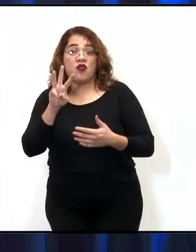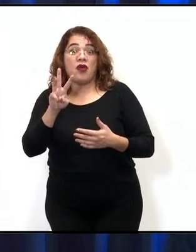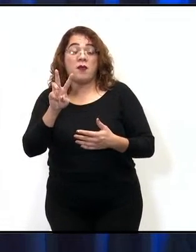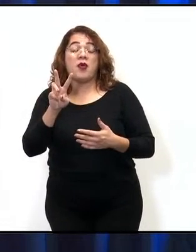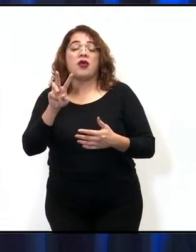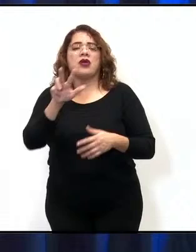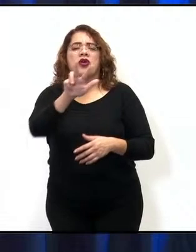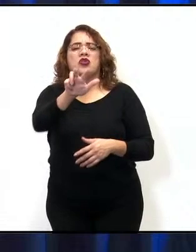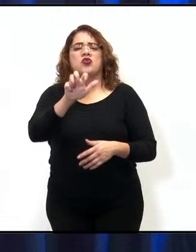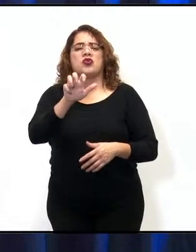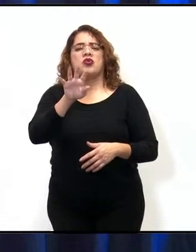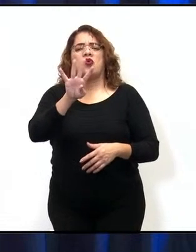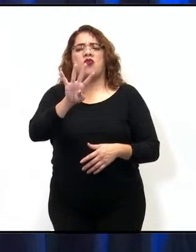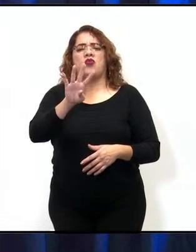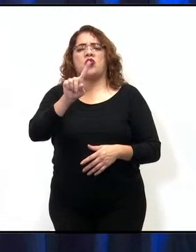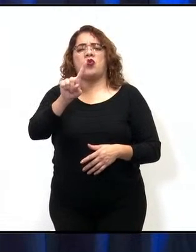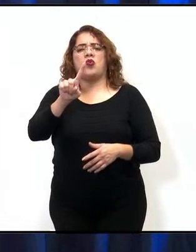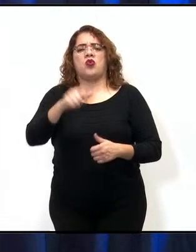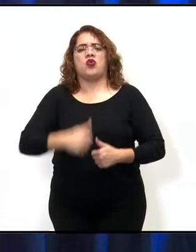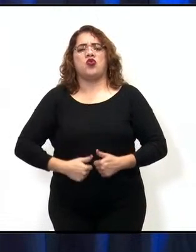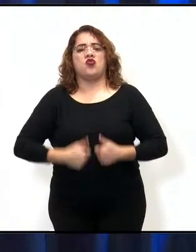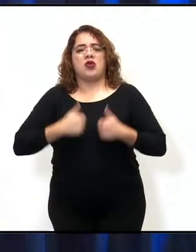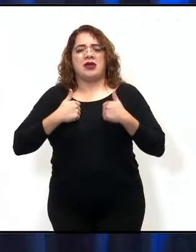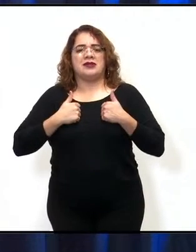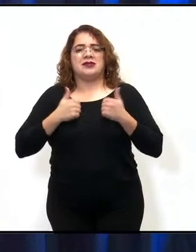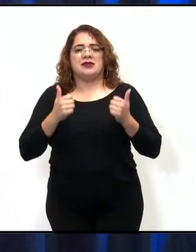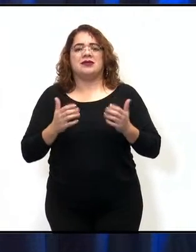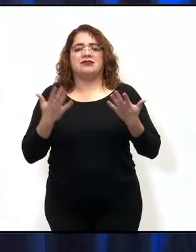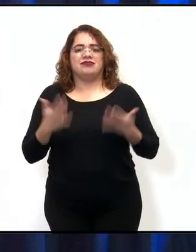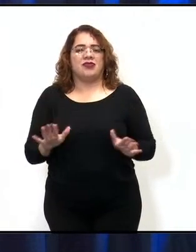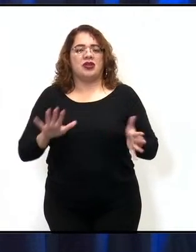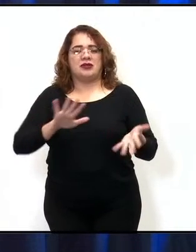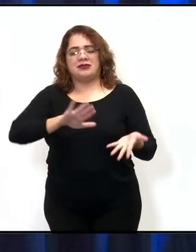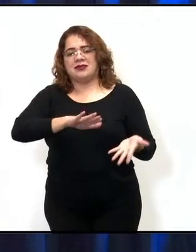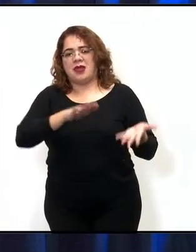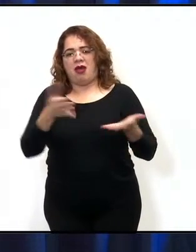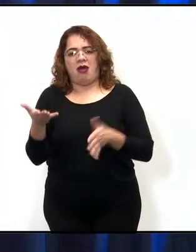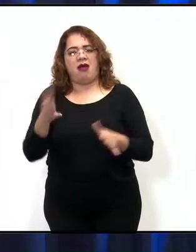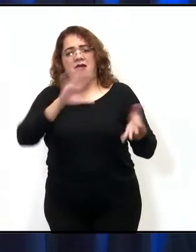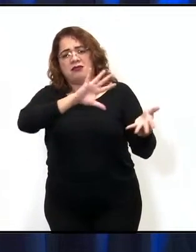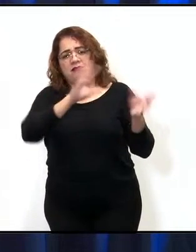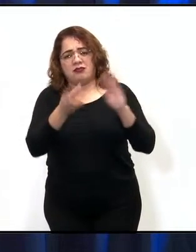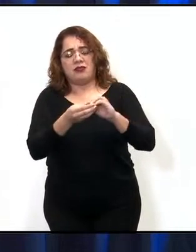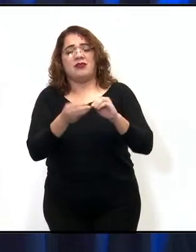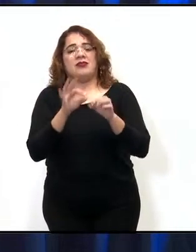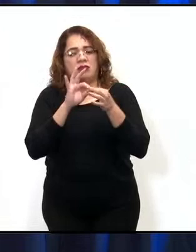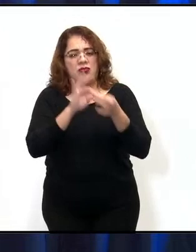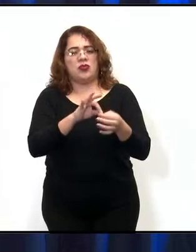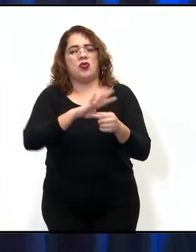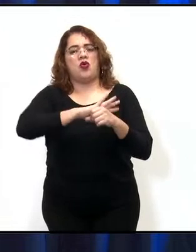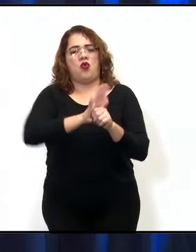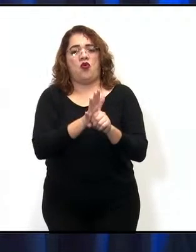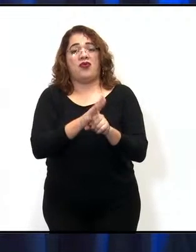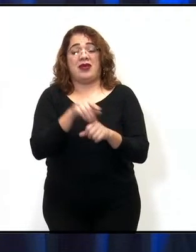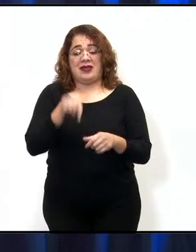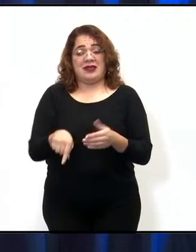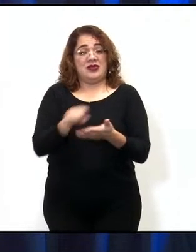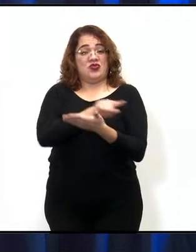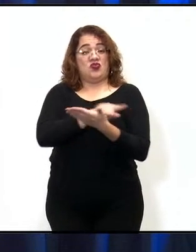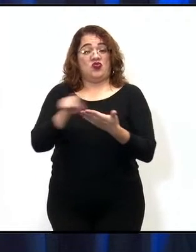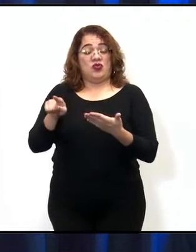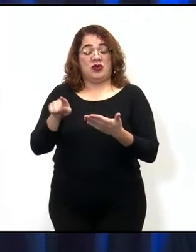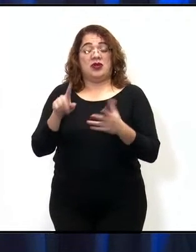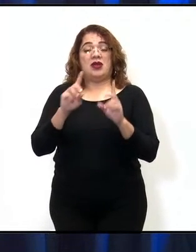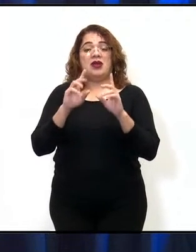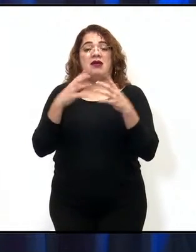a 341 residentes aquí en Long Beach por COVID-19. Esta semana, nuestro Departamento